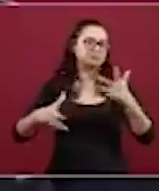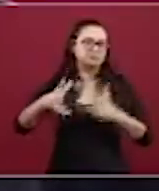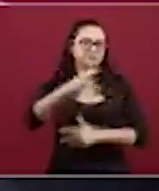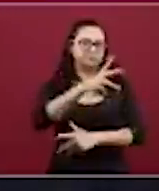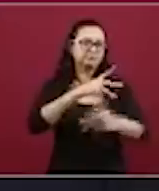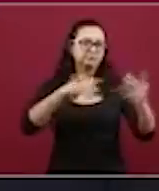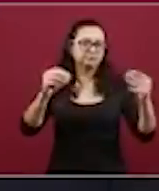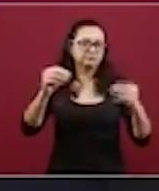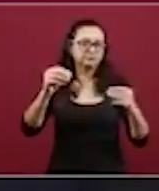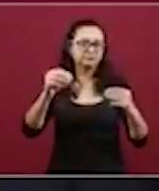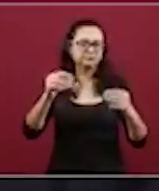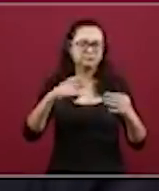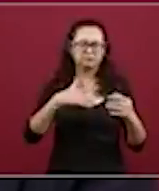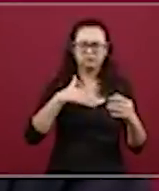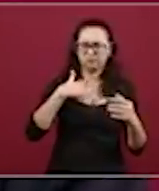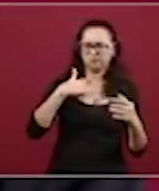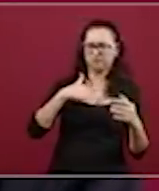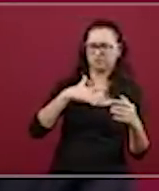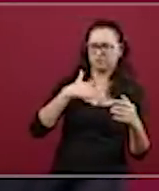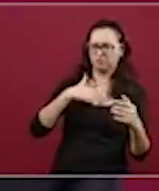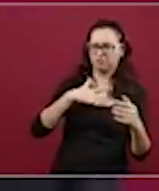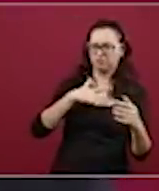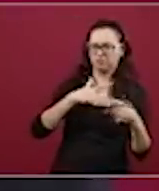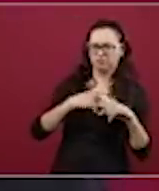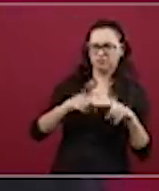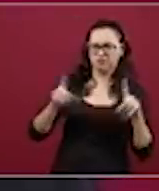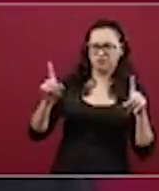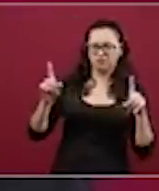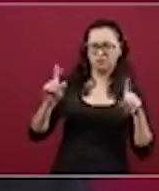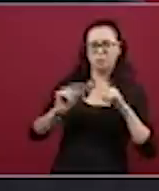una lectura distinta, se empieza a dar un cambio.